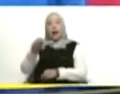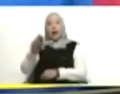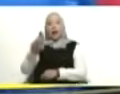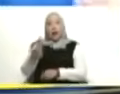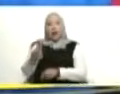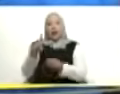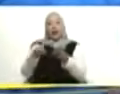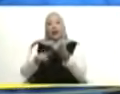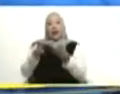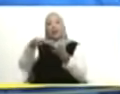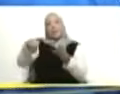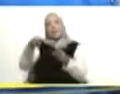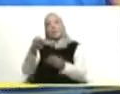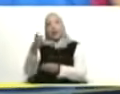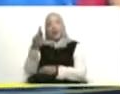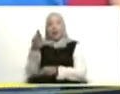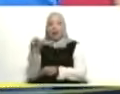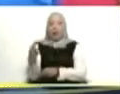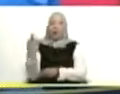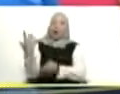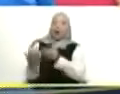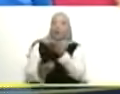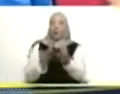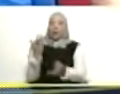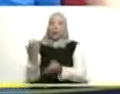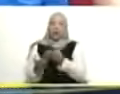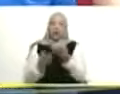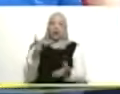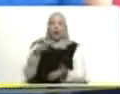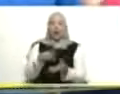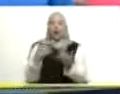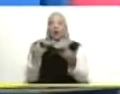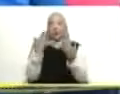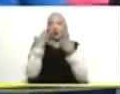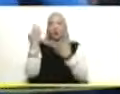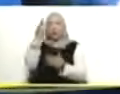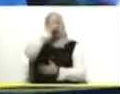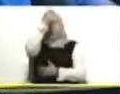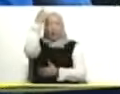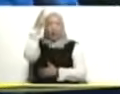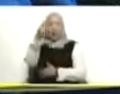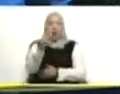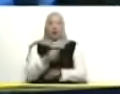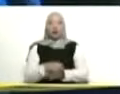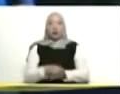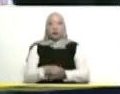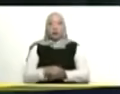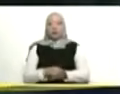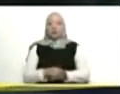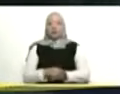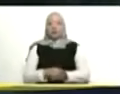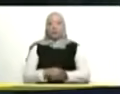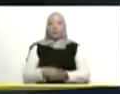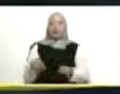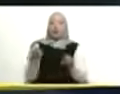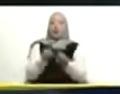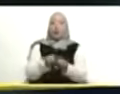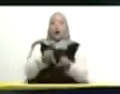¿viste? El hombre le mete a la cocina. Ven acá para que veas, Diosdado. ¿Qué tienen aquí? Las langostas,